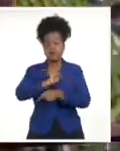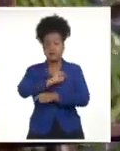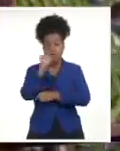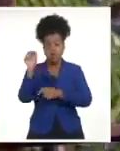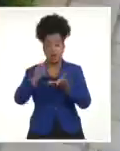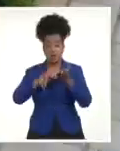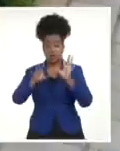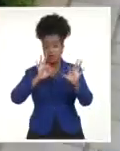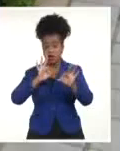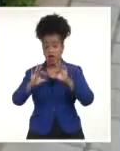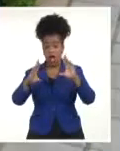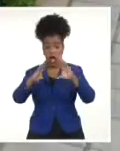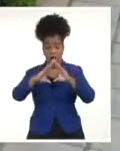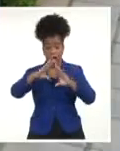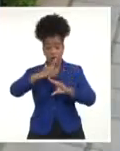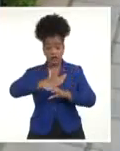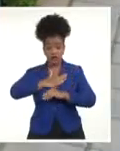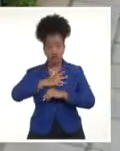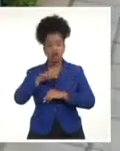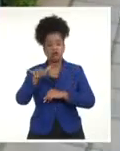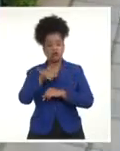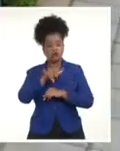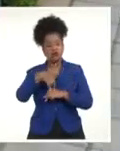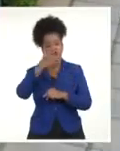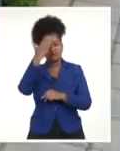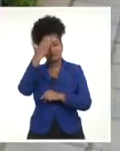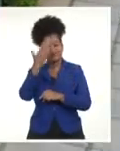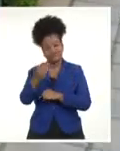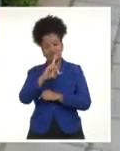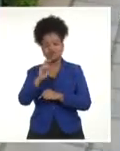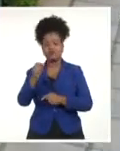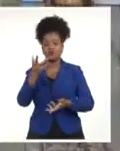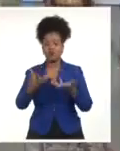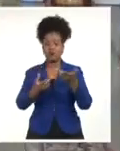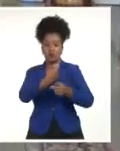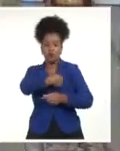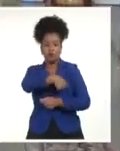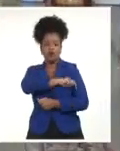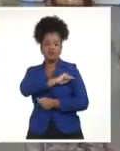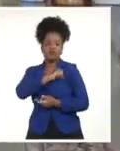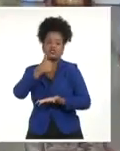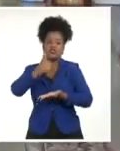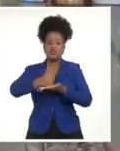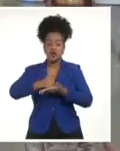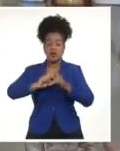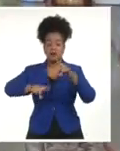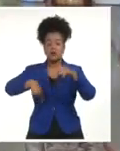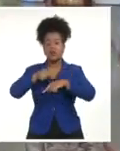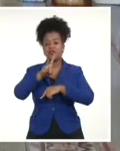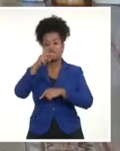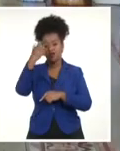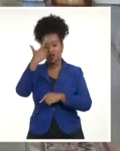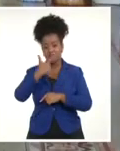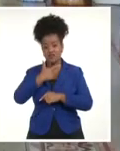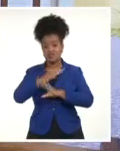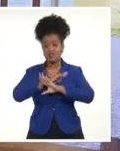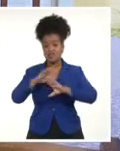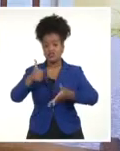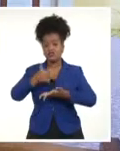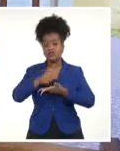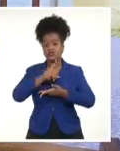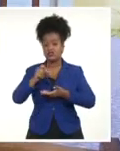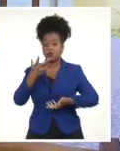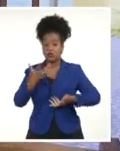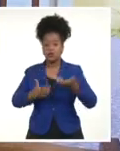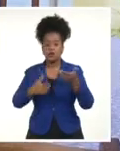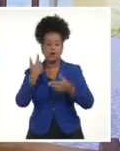vivienda particular es también parte de la gratitud de los cienfuegueros a su ciudad, que el próximo 22 de abril arribará al aniversario